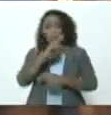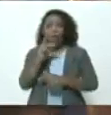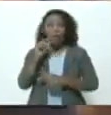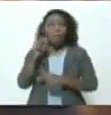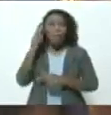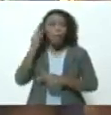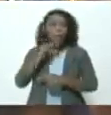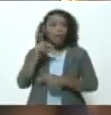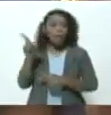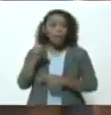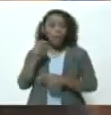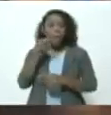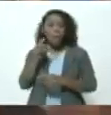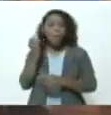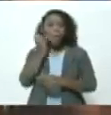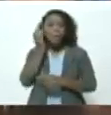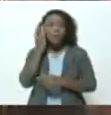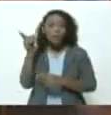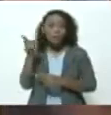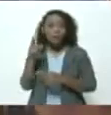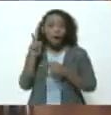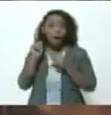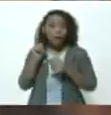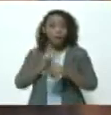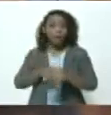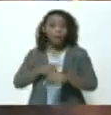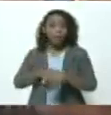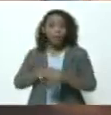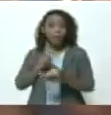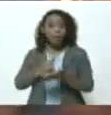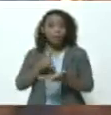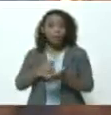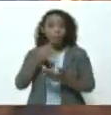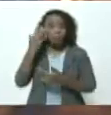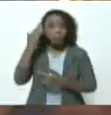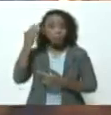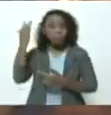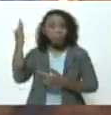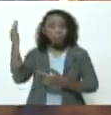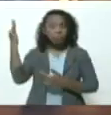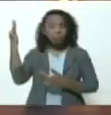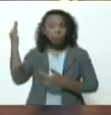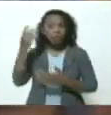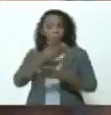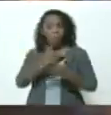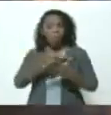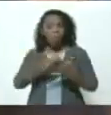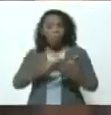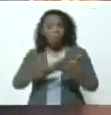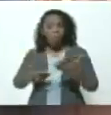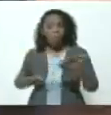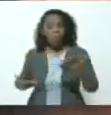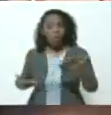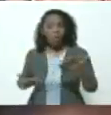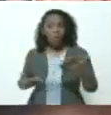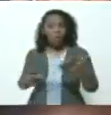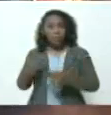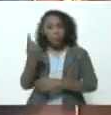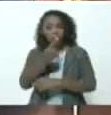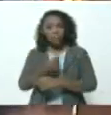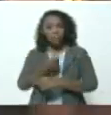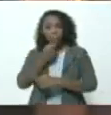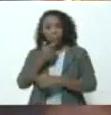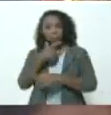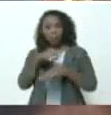Bolívar, pero a partir de ahí intervino la imaginación dramática de los escritores y el talento enorme de